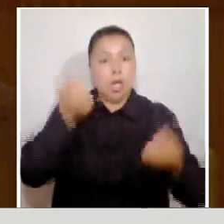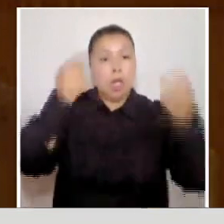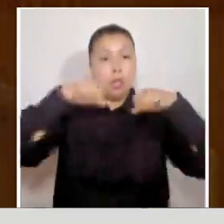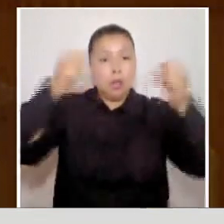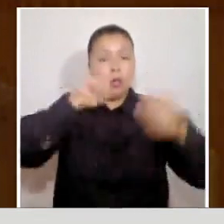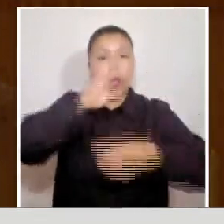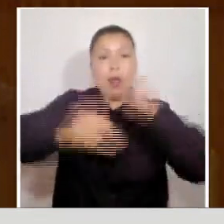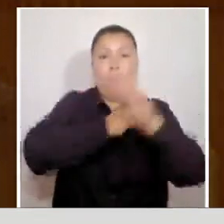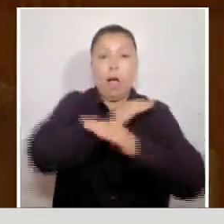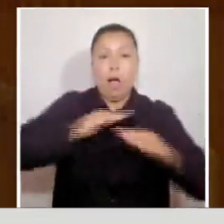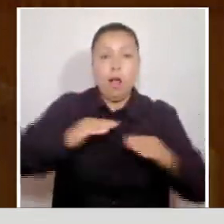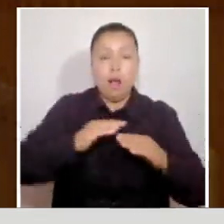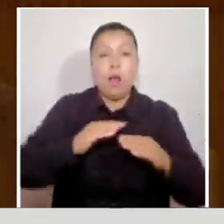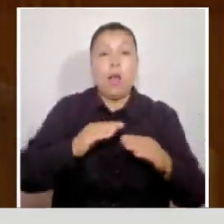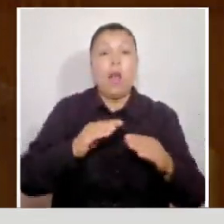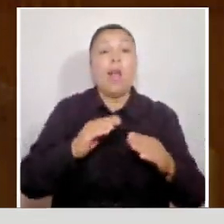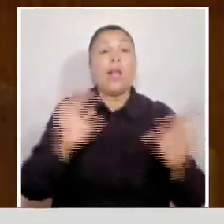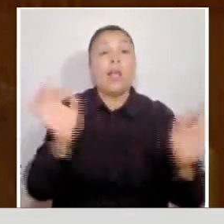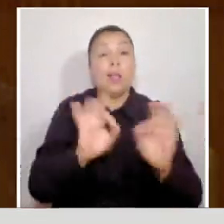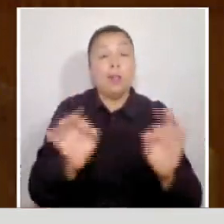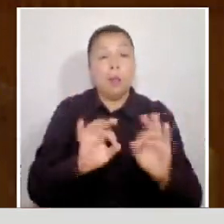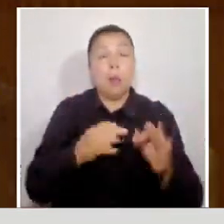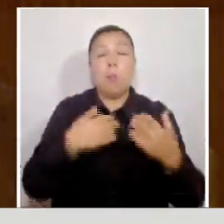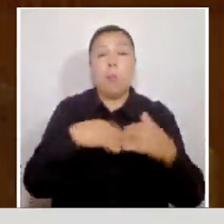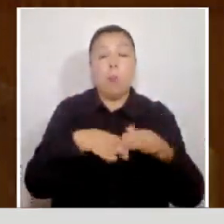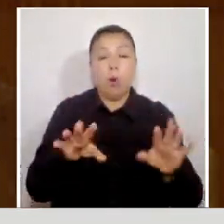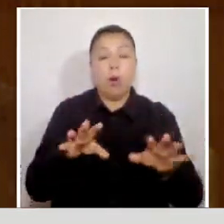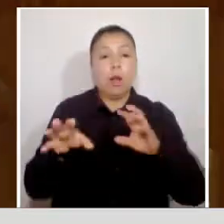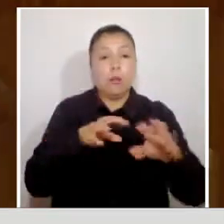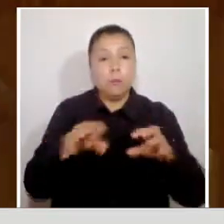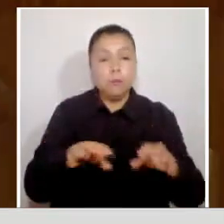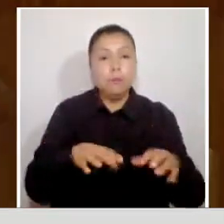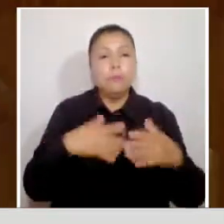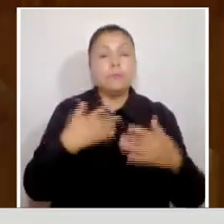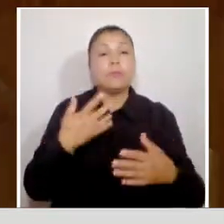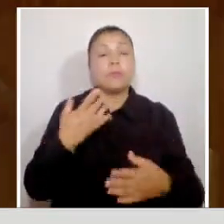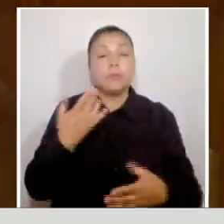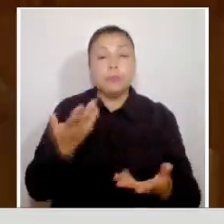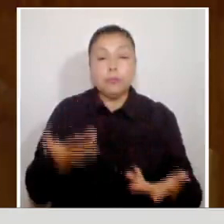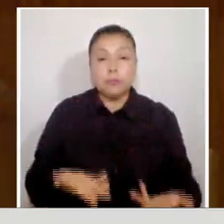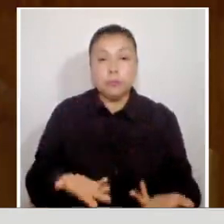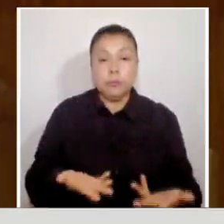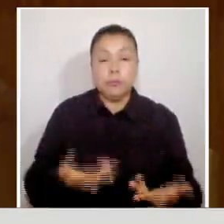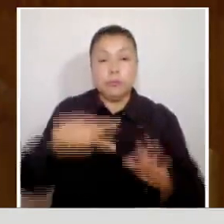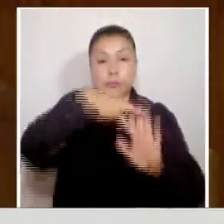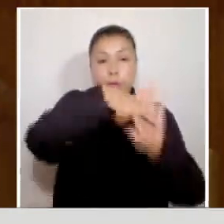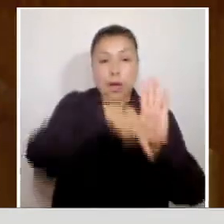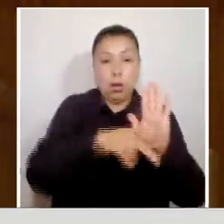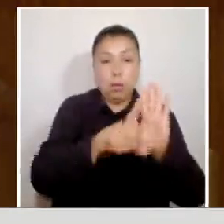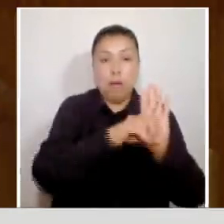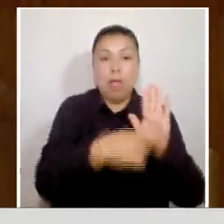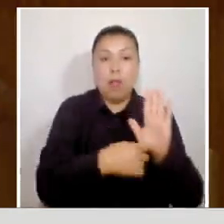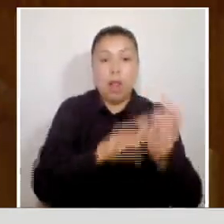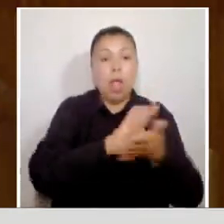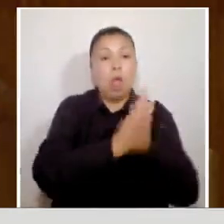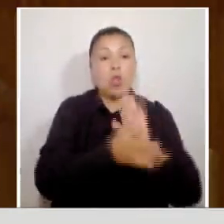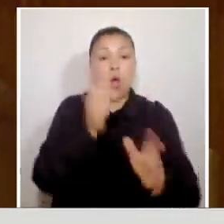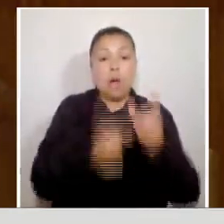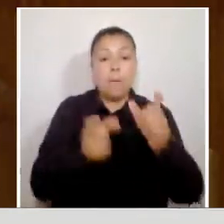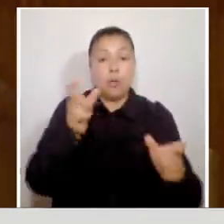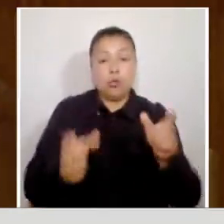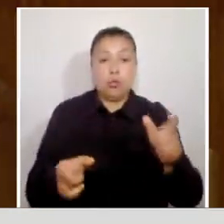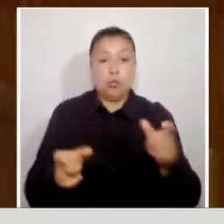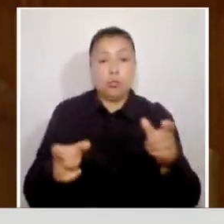marciales que se definen para tales efectos quedando sometidas a las normas de esta ley todas las personas naturales o